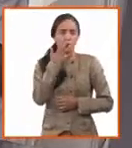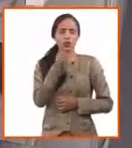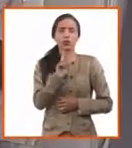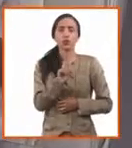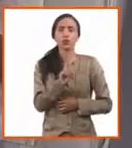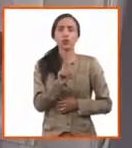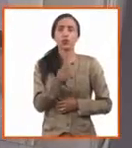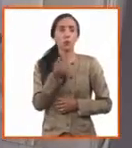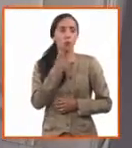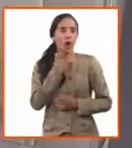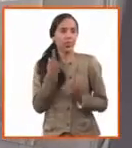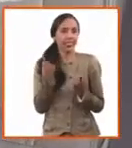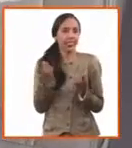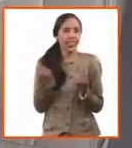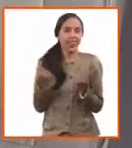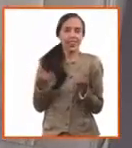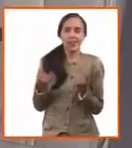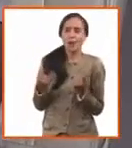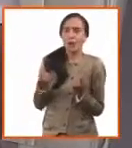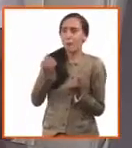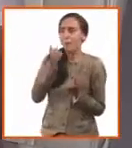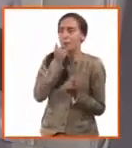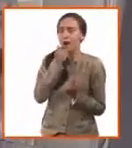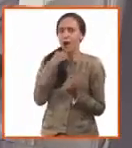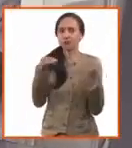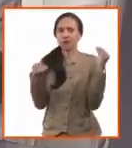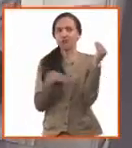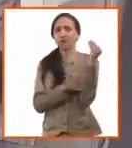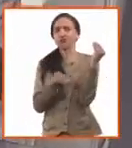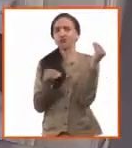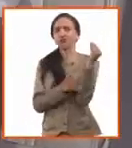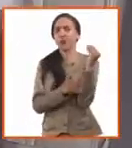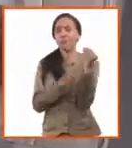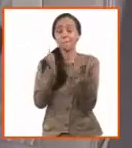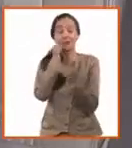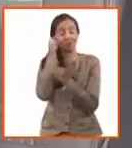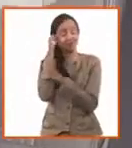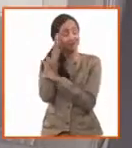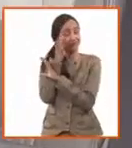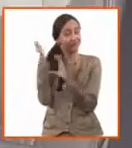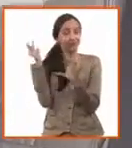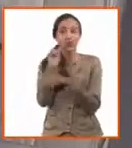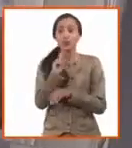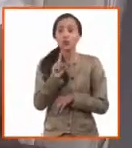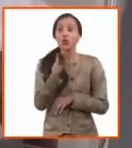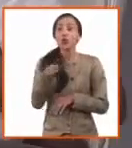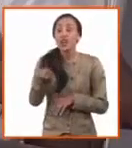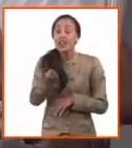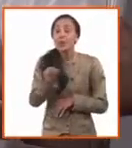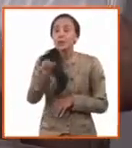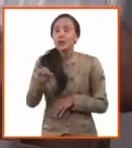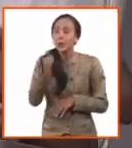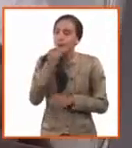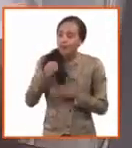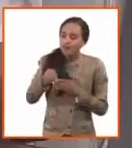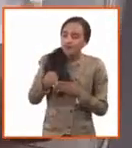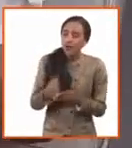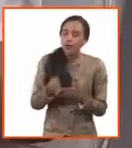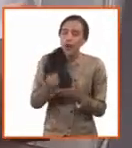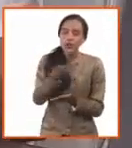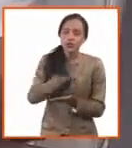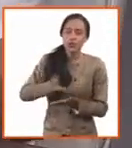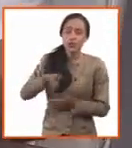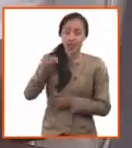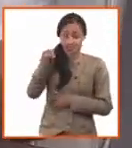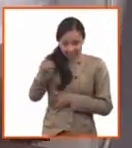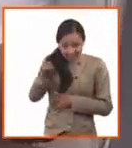los que más tienen o los que más poder acumular o los más pícaros no son los que más aportan a la sociedad y para eso se desarrollaron en aquellos